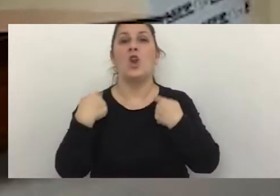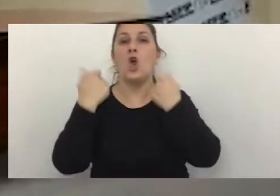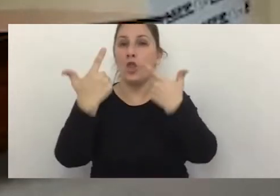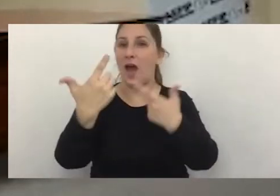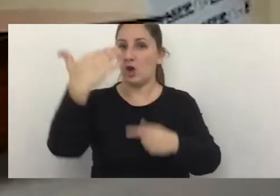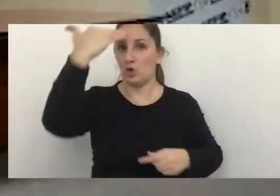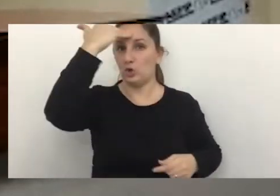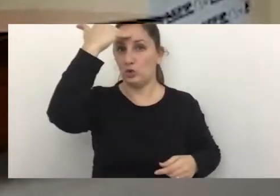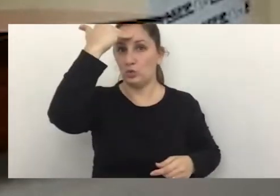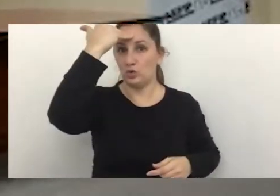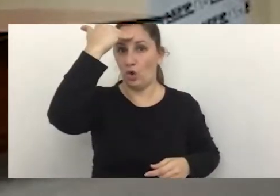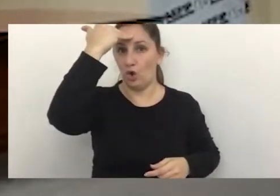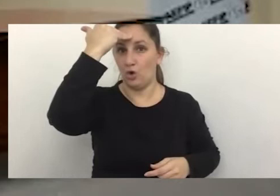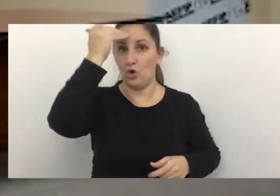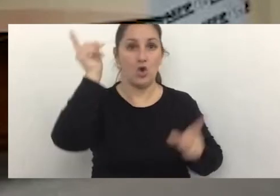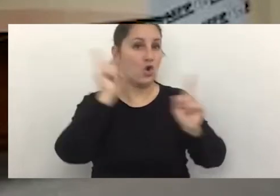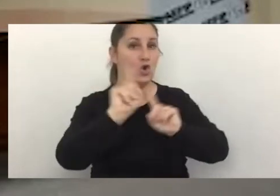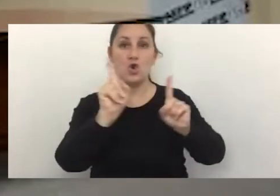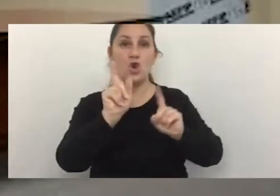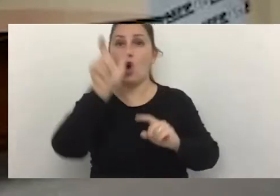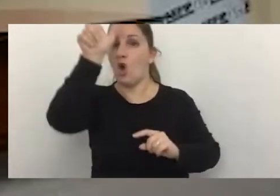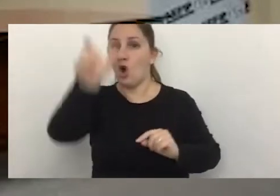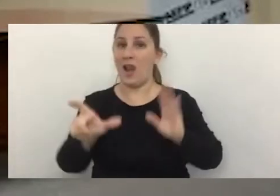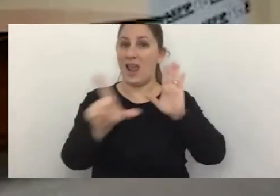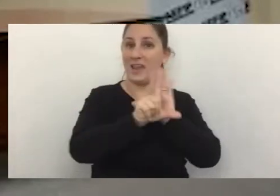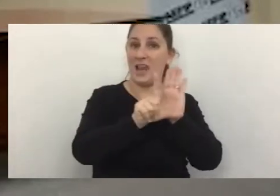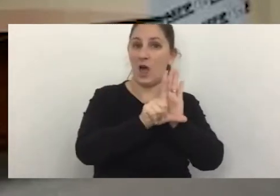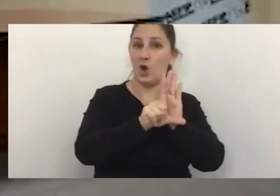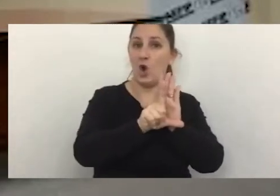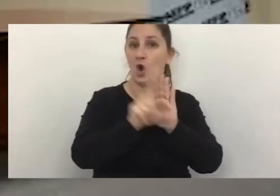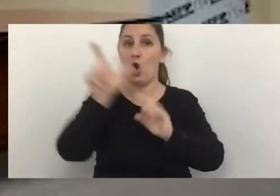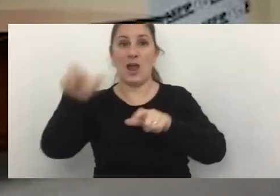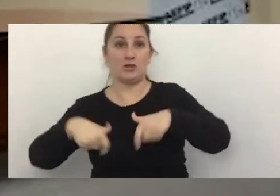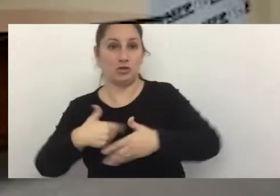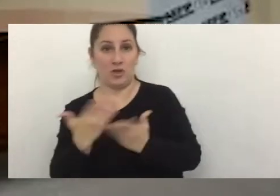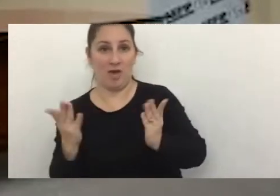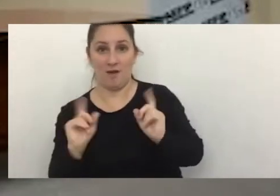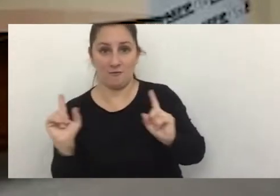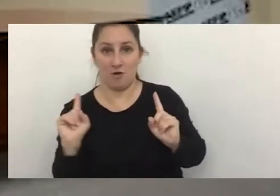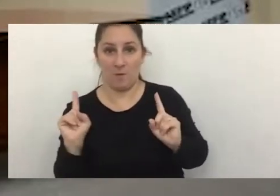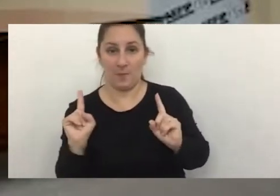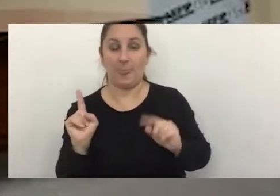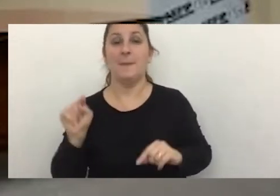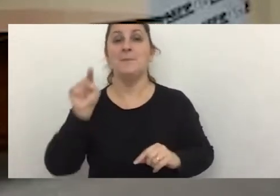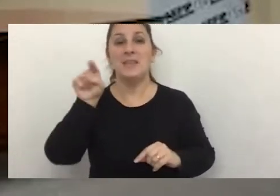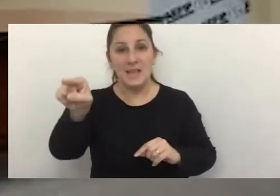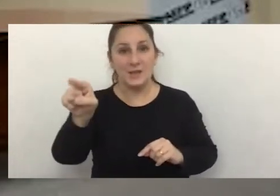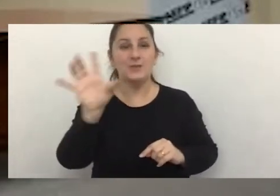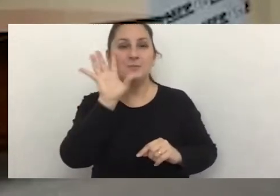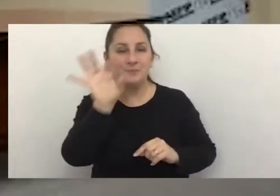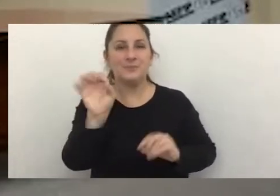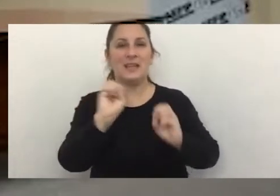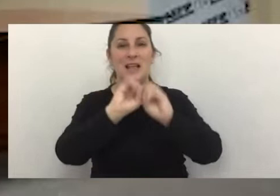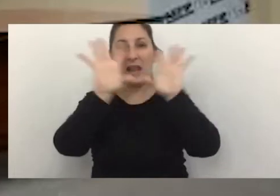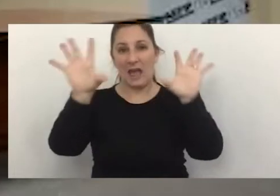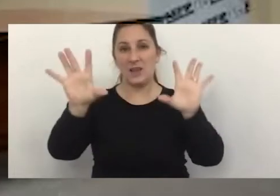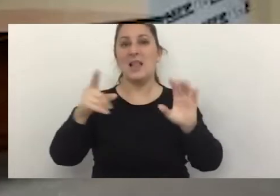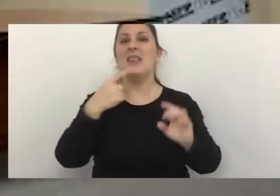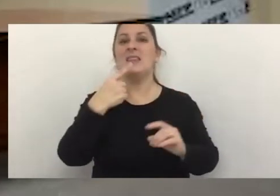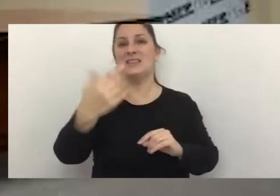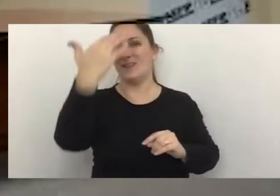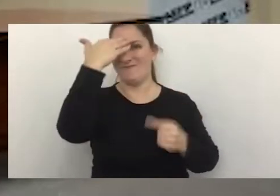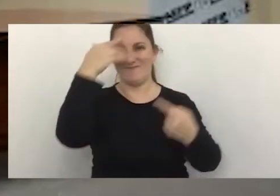Constitución y no el legislador o las partes. Esto aparece claramente cuando se declara la